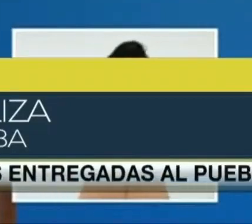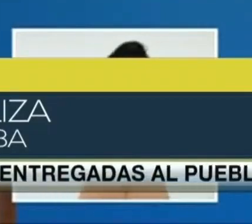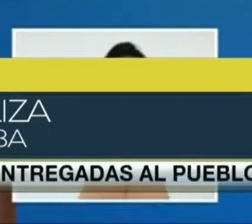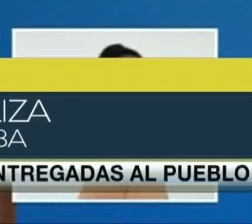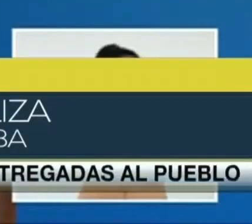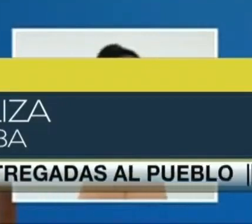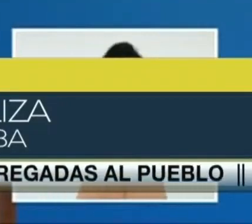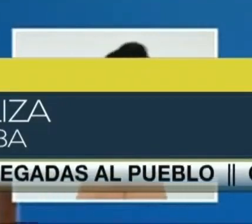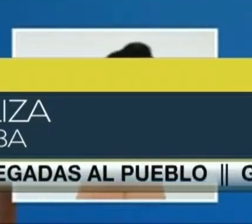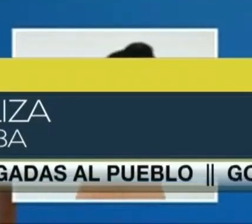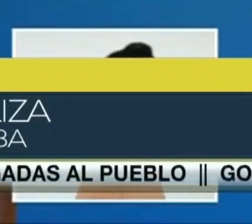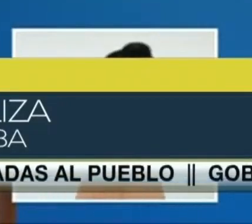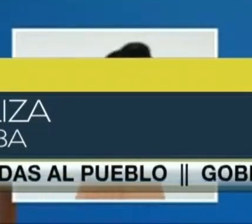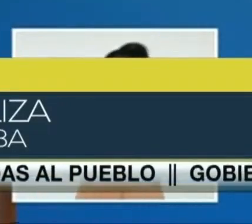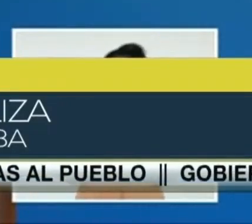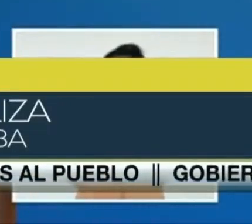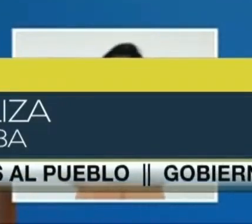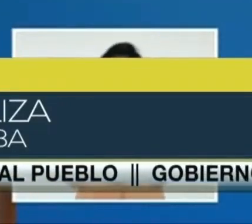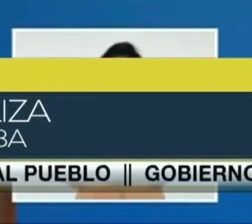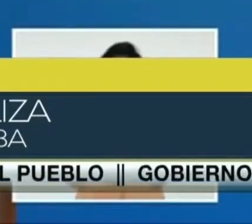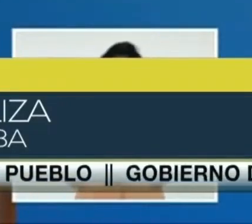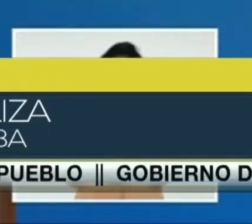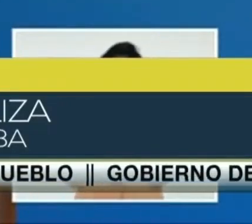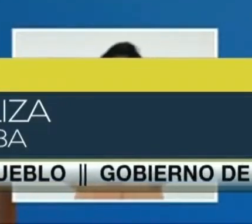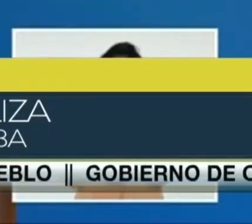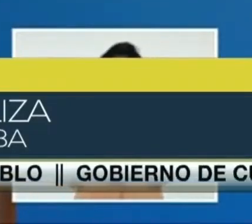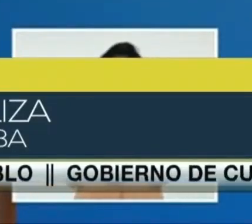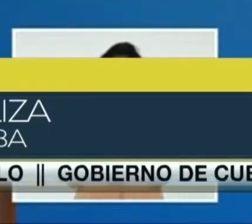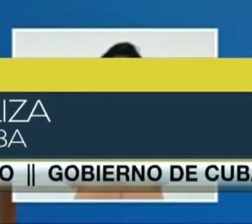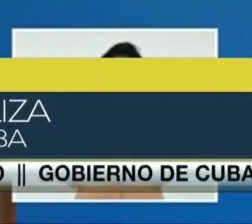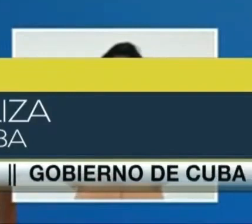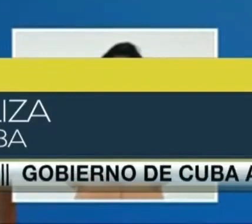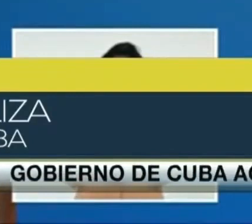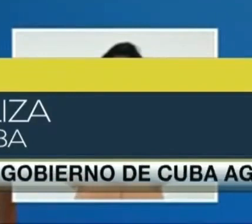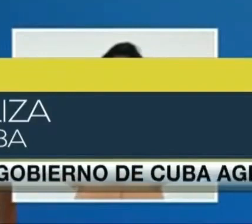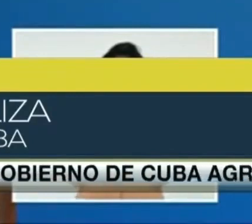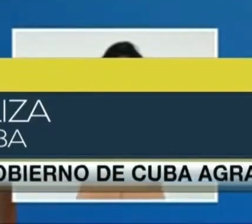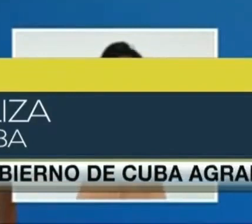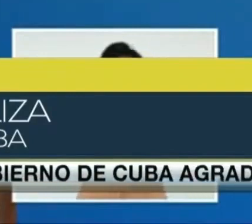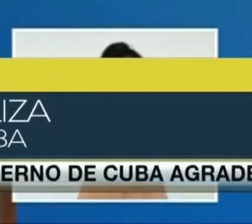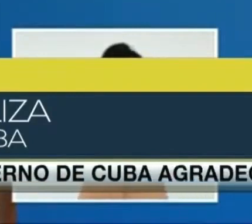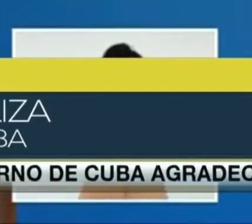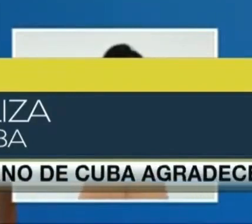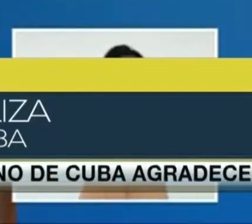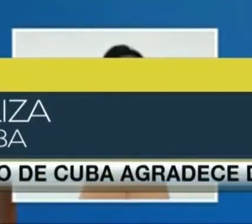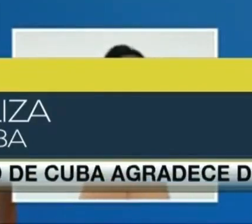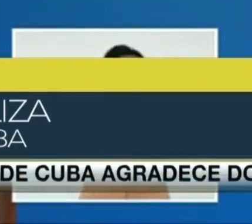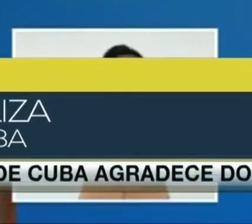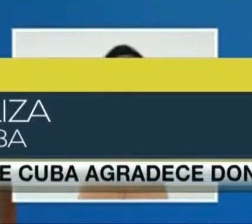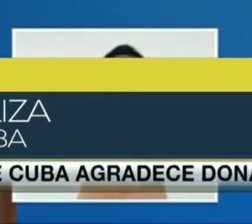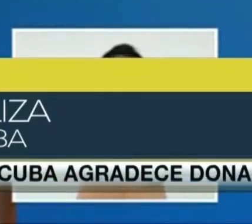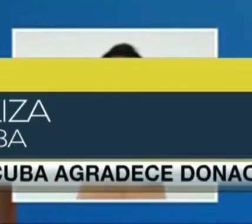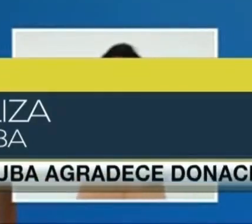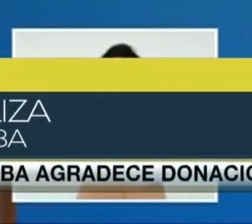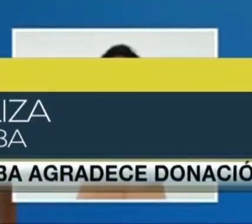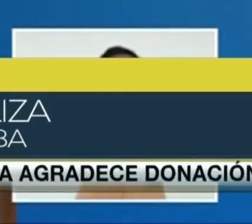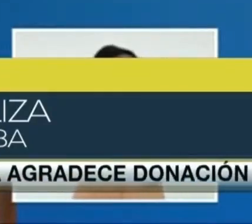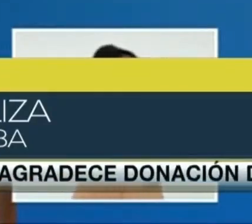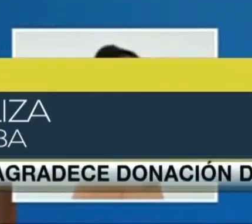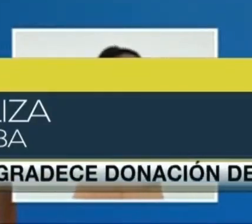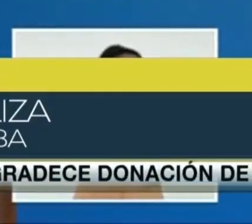Soy testigo, porque asisto a una buena parte de estas reuniones, del desvelo y la